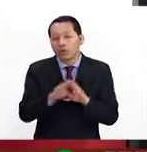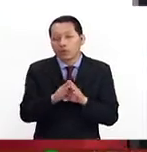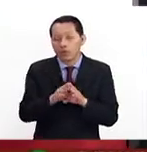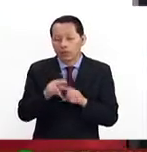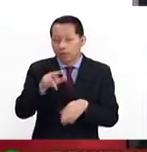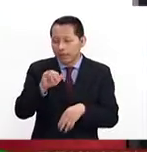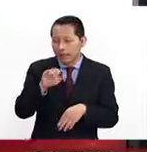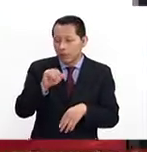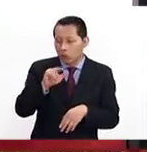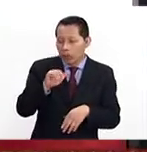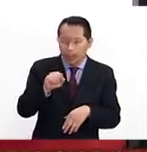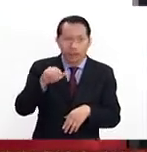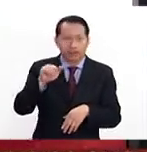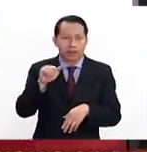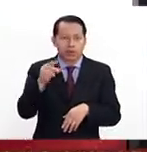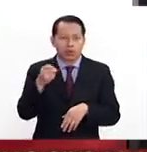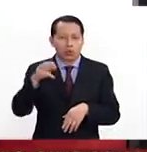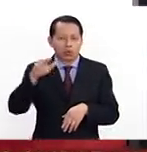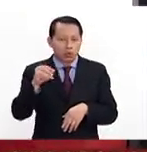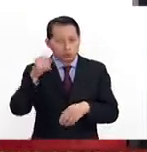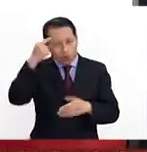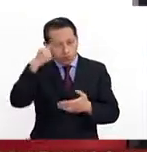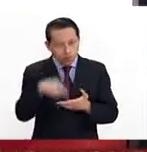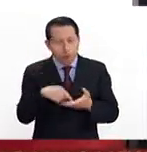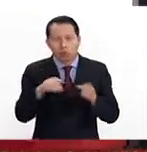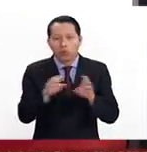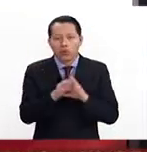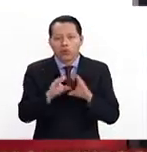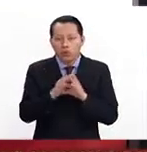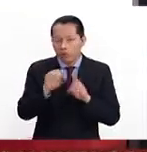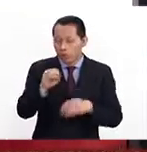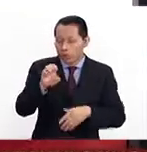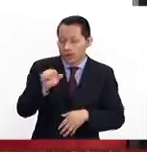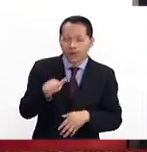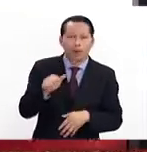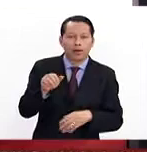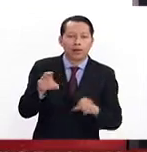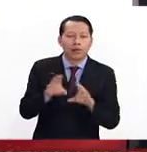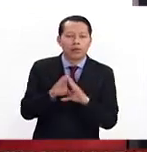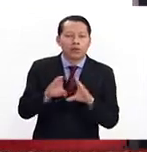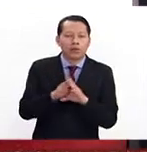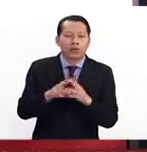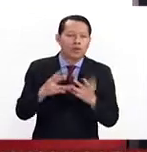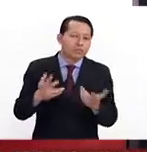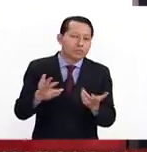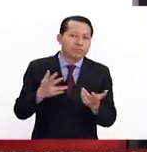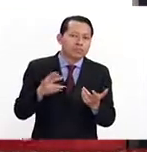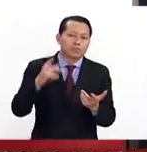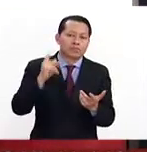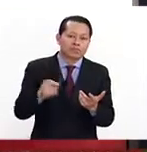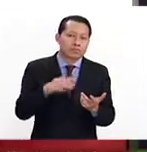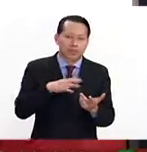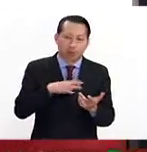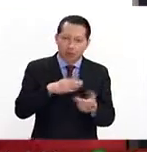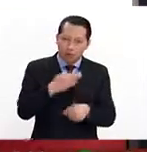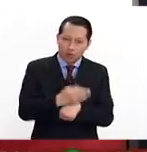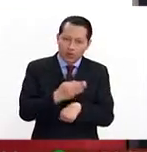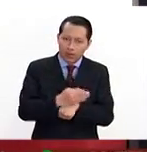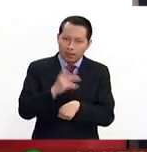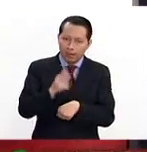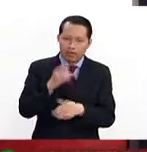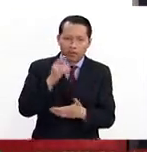a Nicolás Maduro, yo creo que la OEA, digamos, su rol en este caso